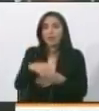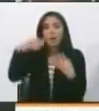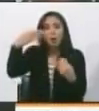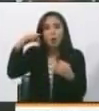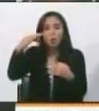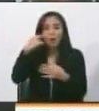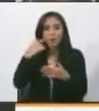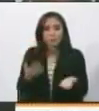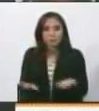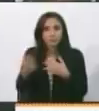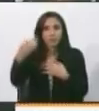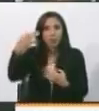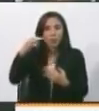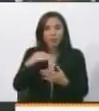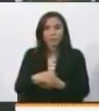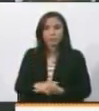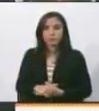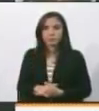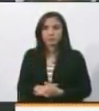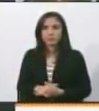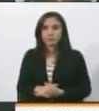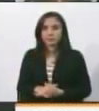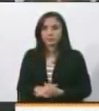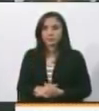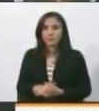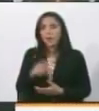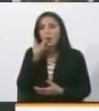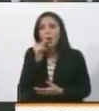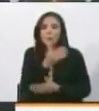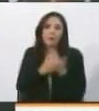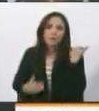calculadora, Ravel, aquí dice,